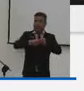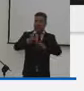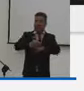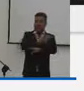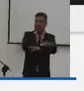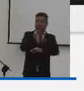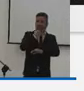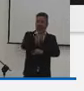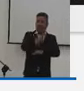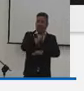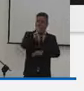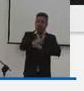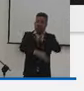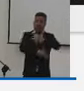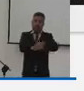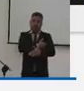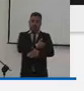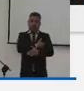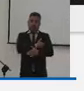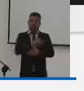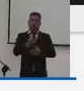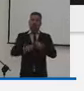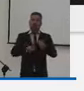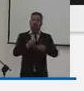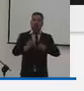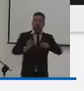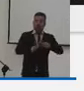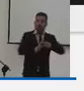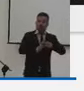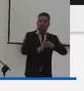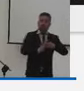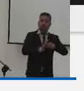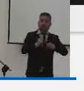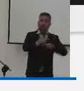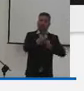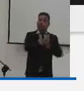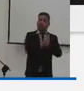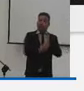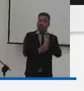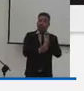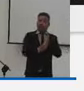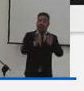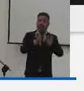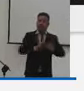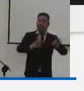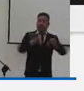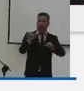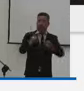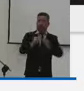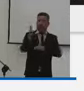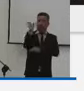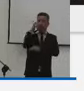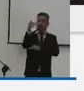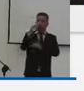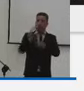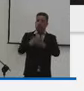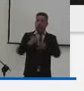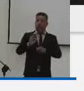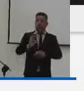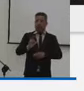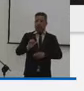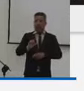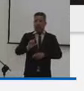también, como ya lo dijo nuestro ministro, vamos a implementar ese programa bandera que él tiene,